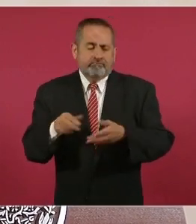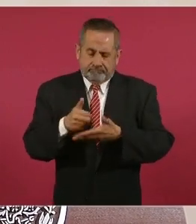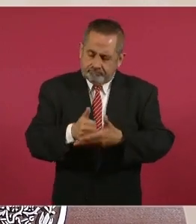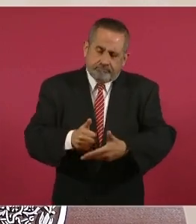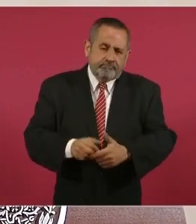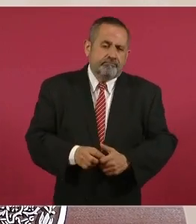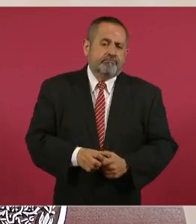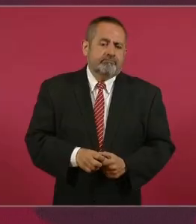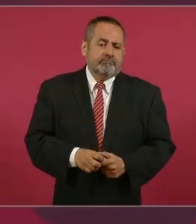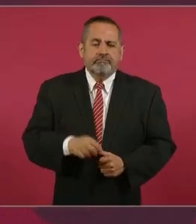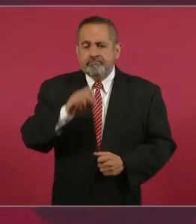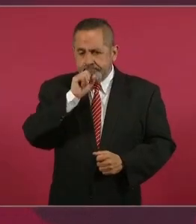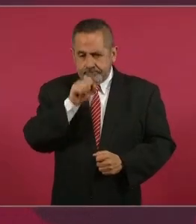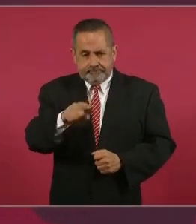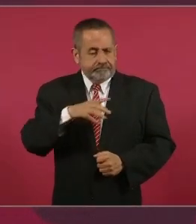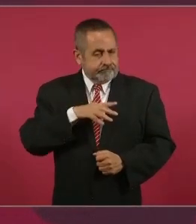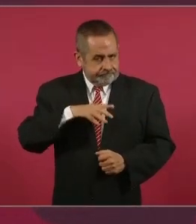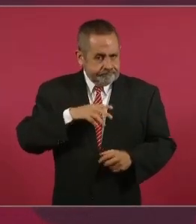Y ahí están